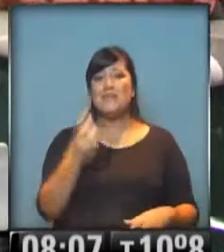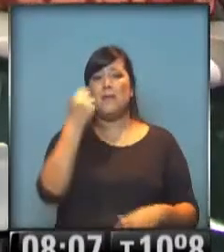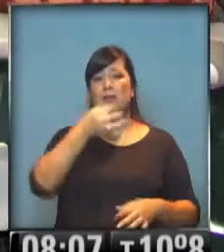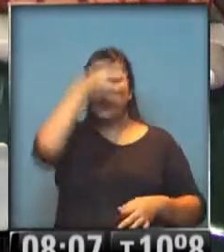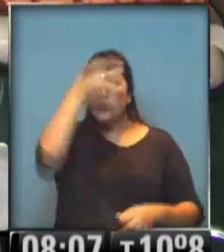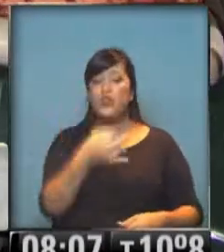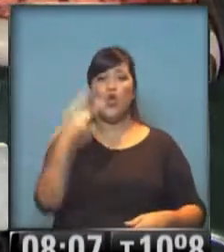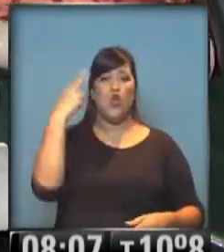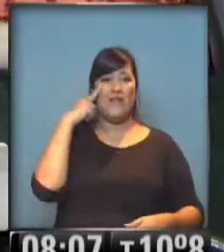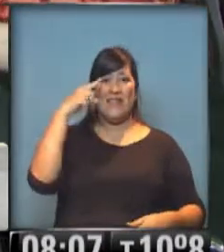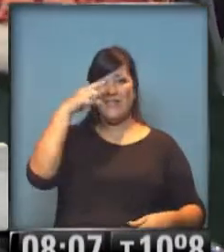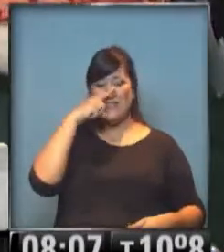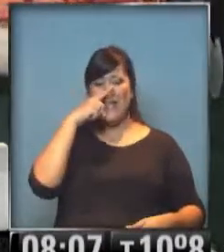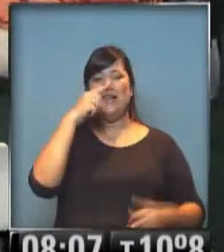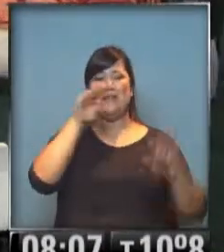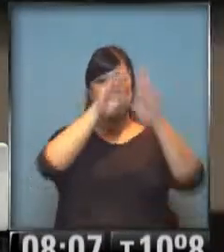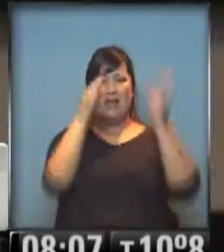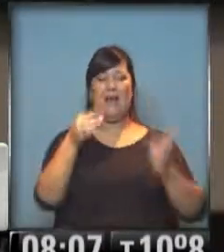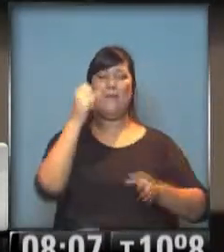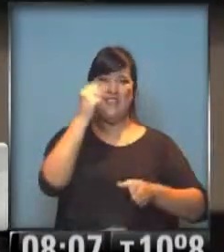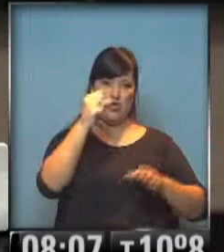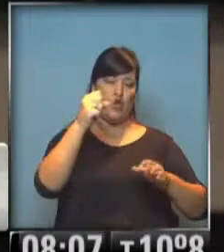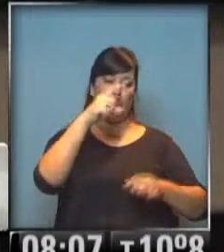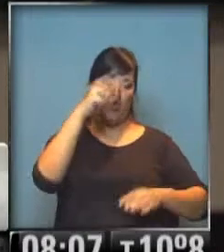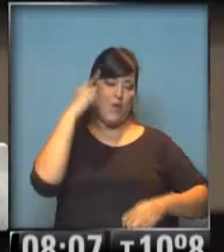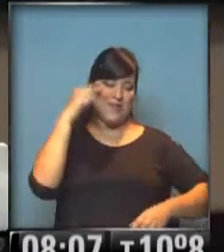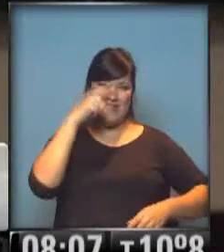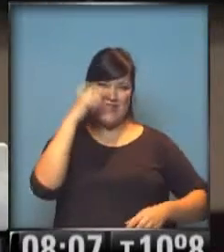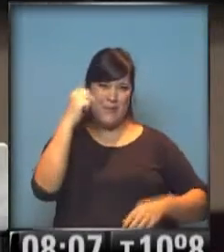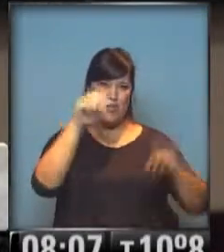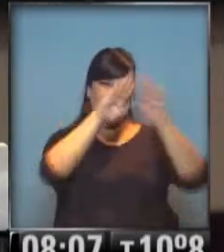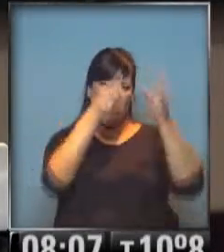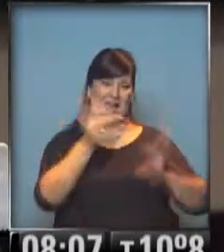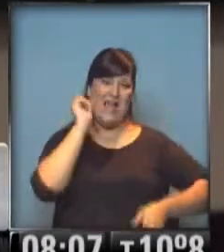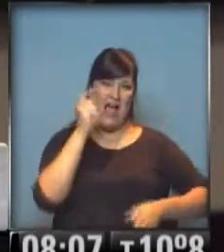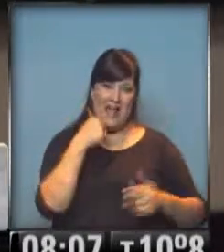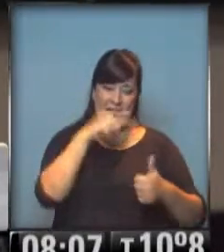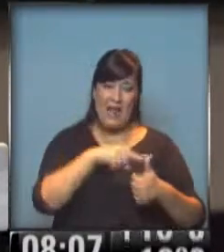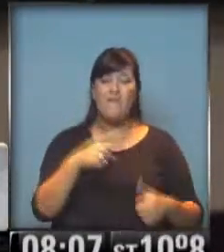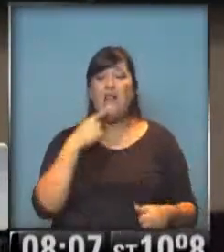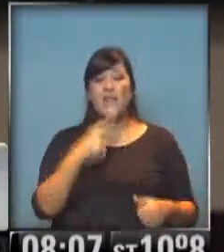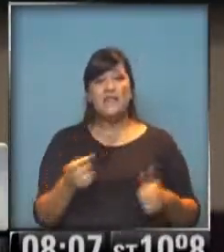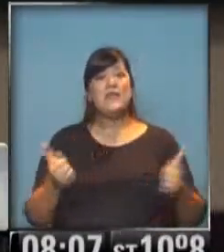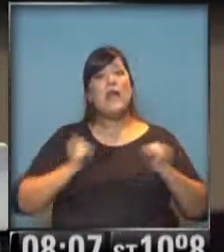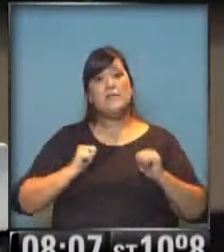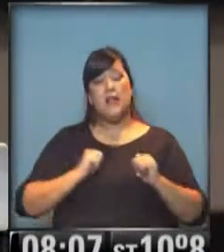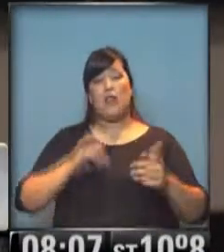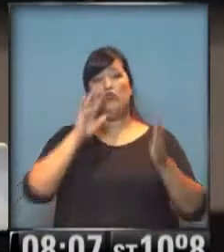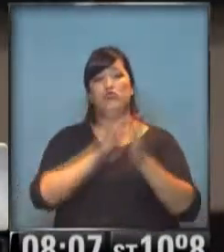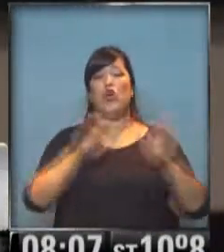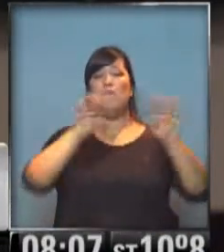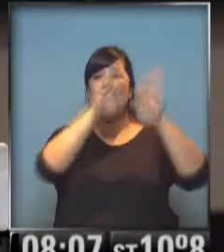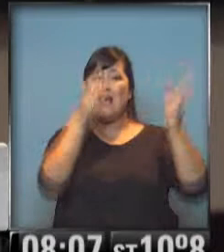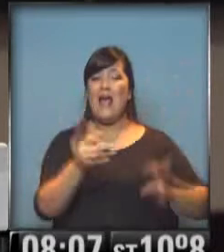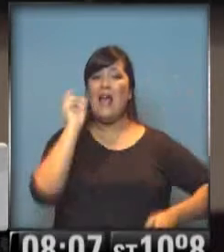97 pesos se espera que el precio de la garrafa social sea